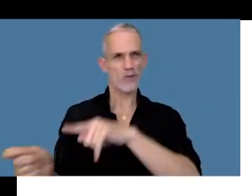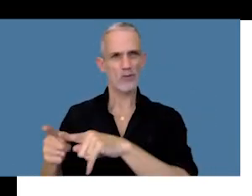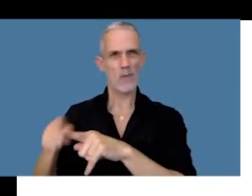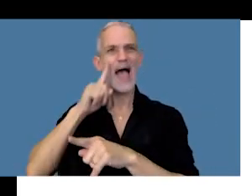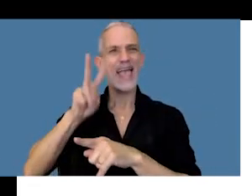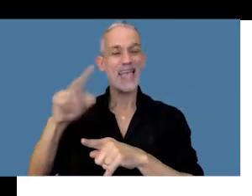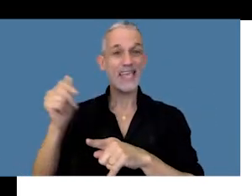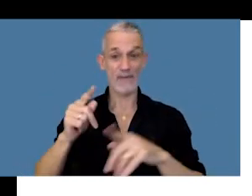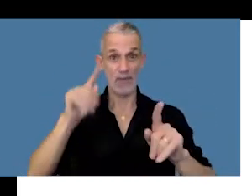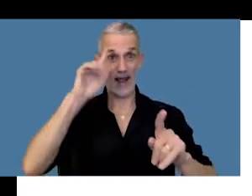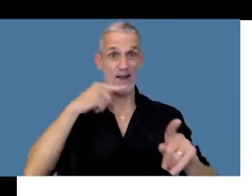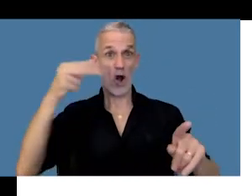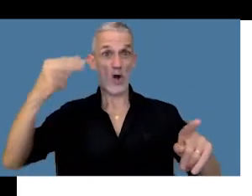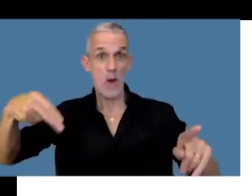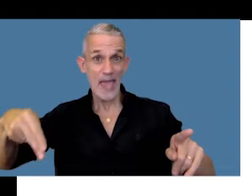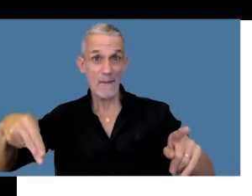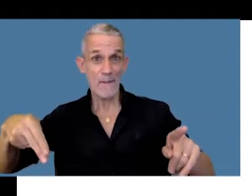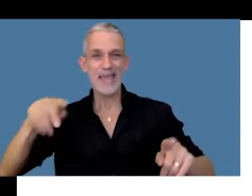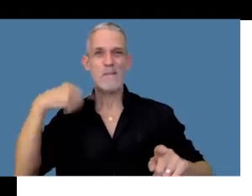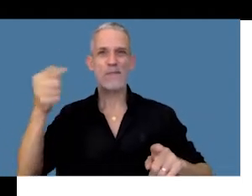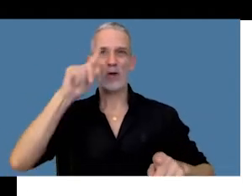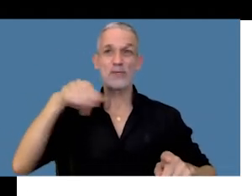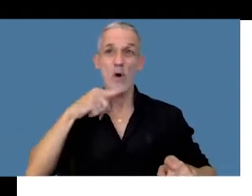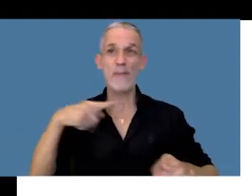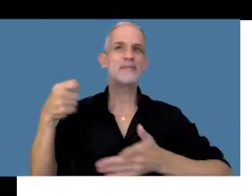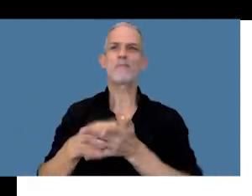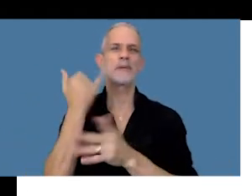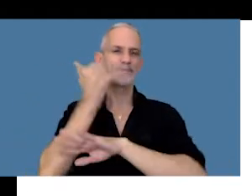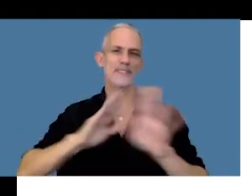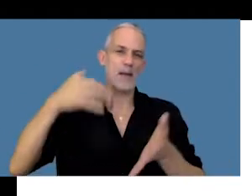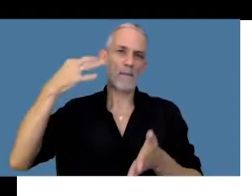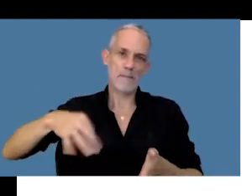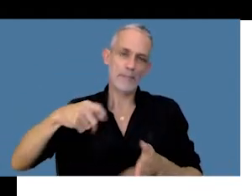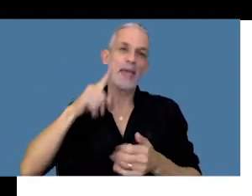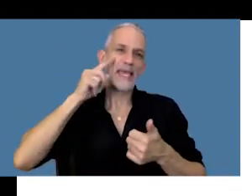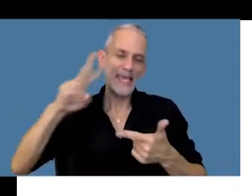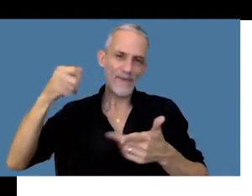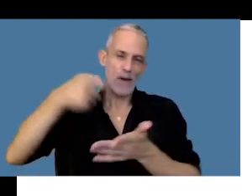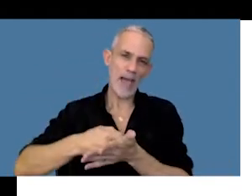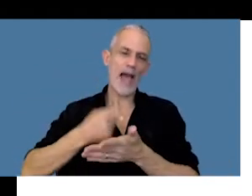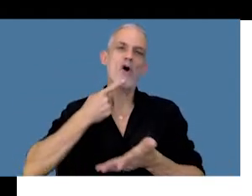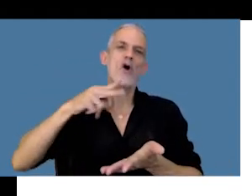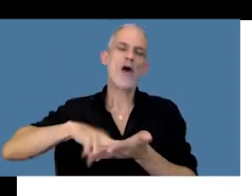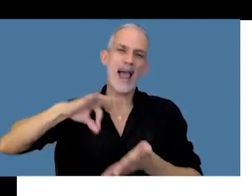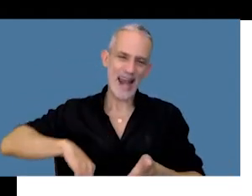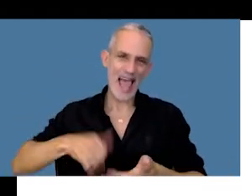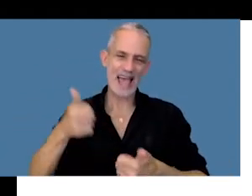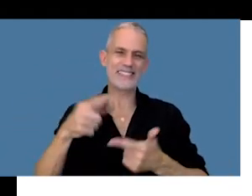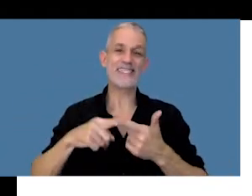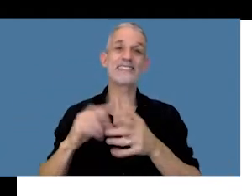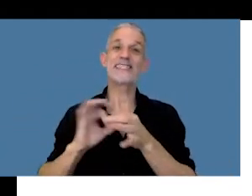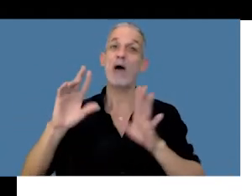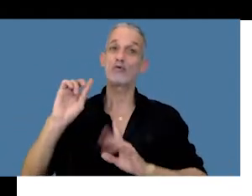partir del mes de noviembre, el próximo, ya voy a quedar obligado con el IVA, ganancias,